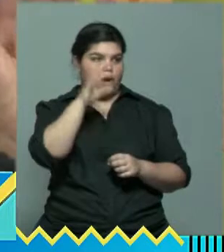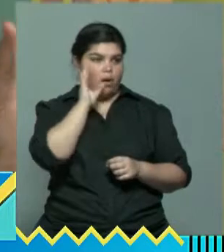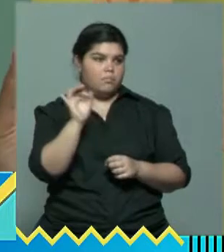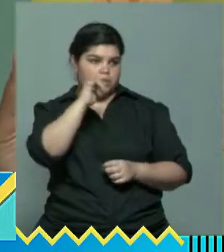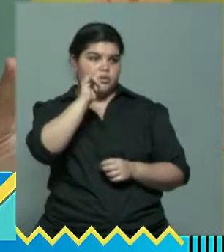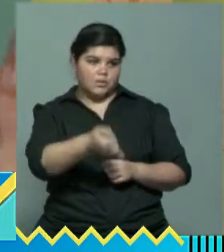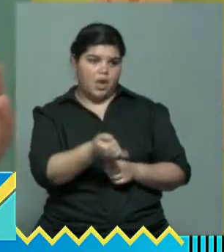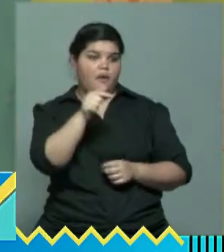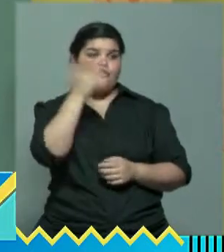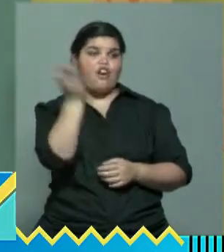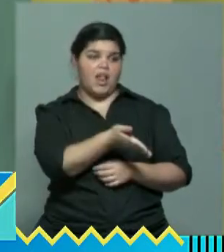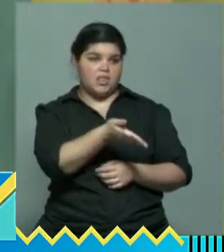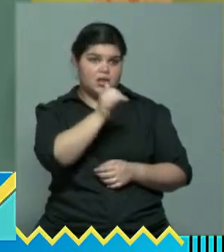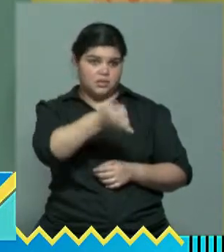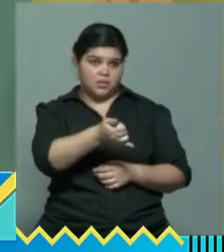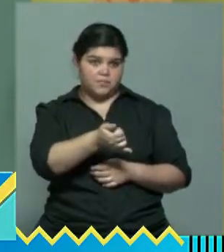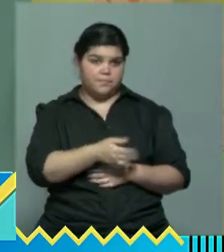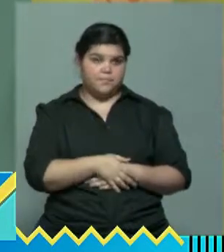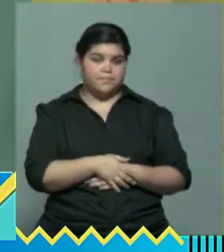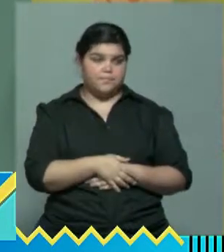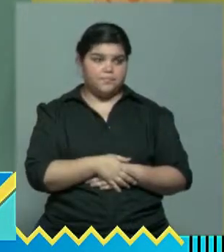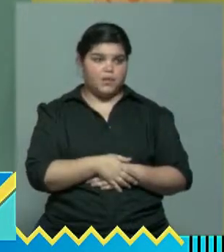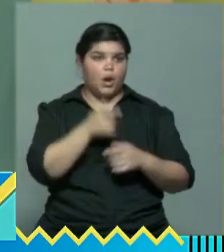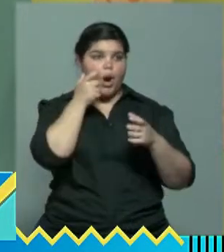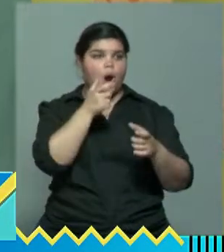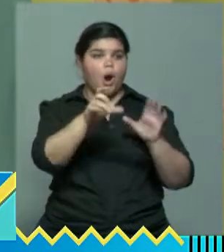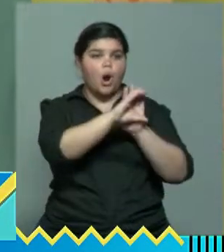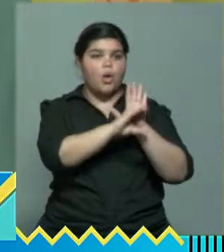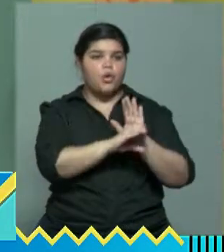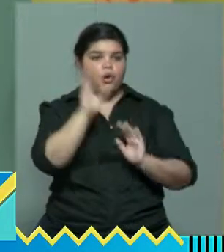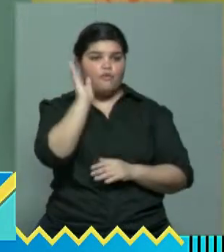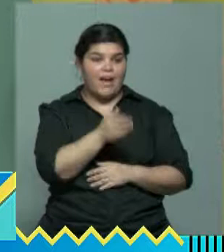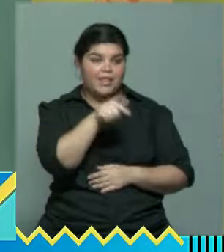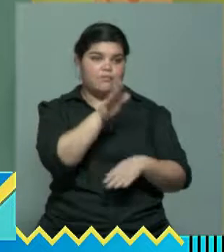es una falta. Es una falta y está regulado por el Código de Falta. Pero,